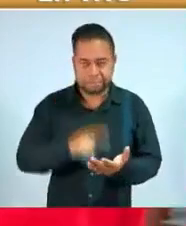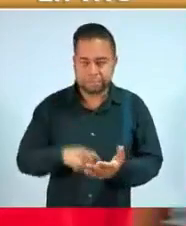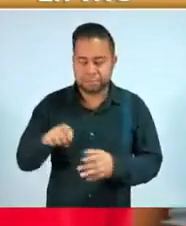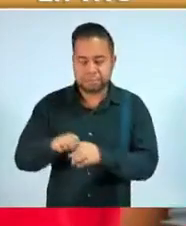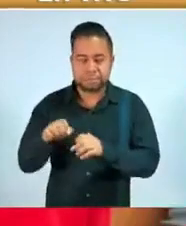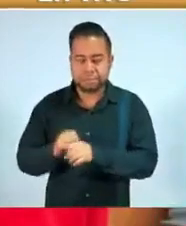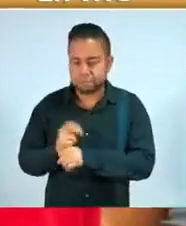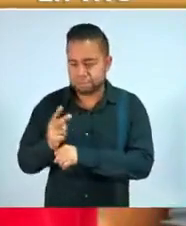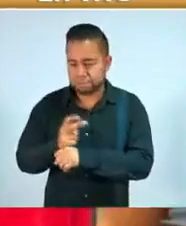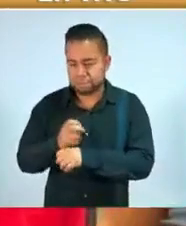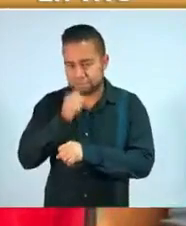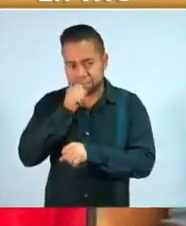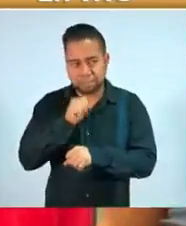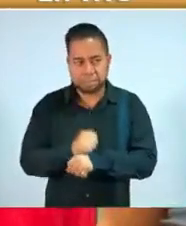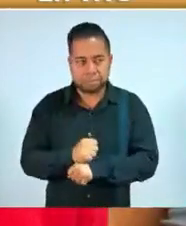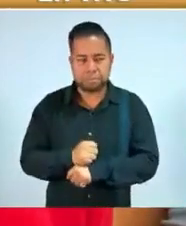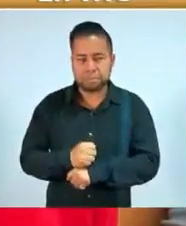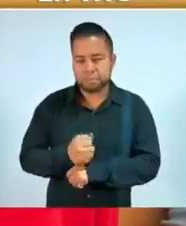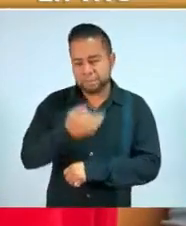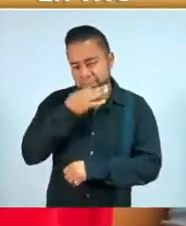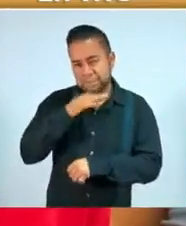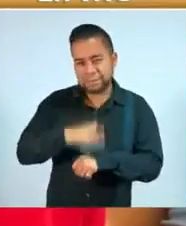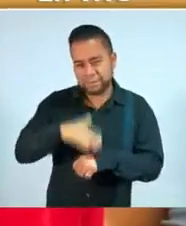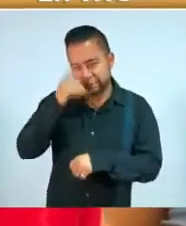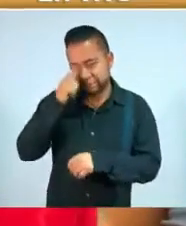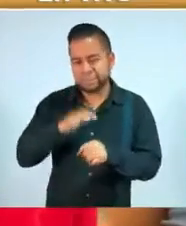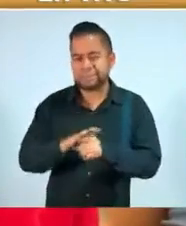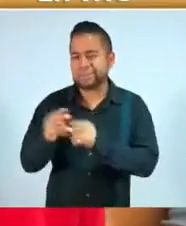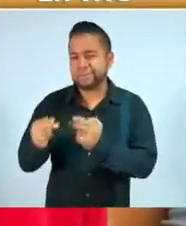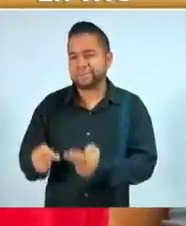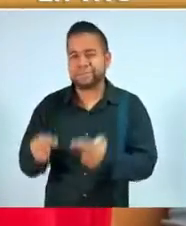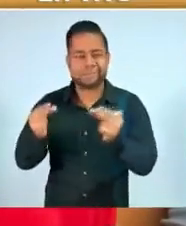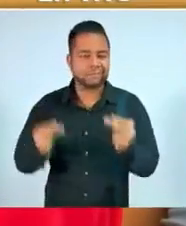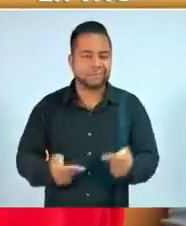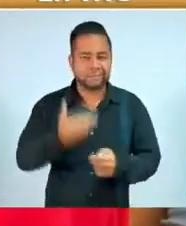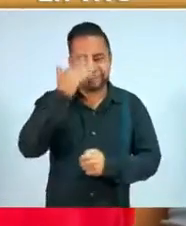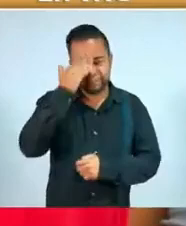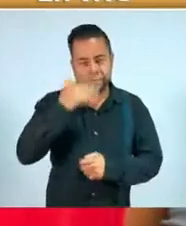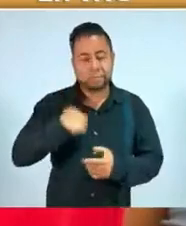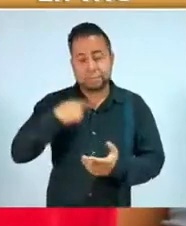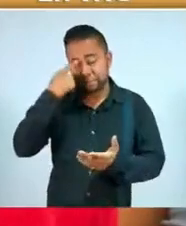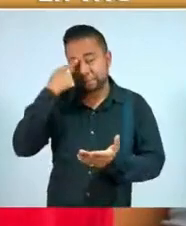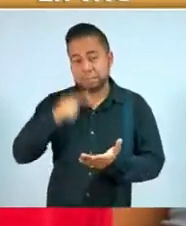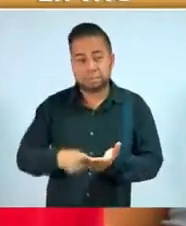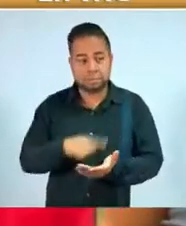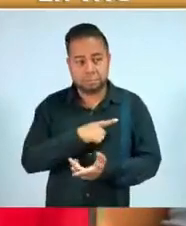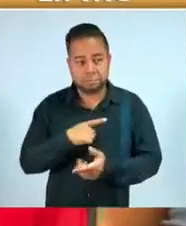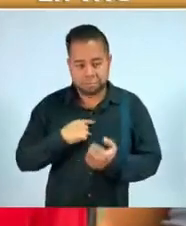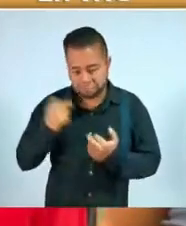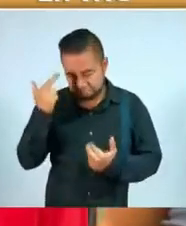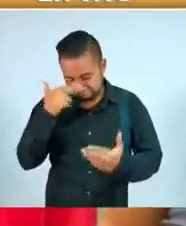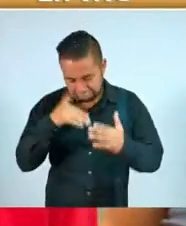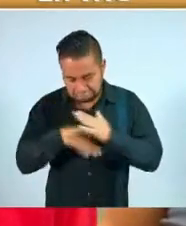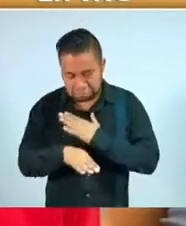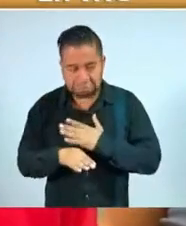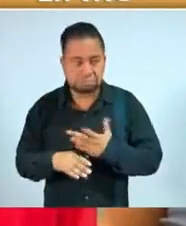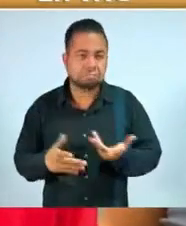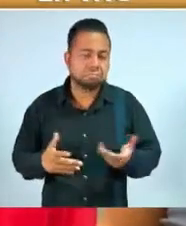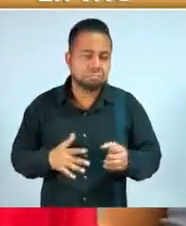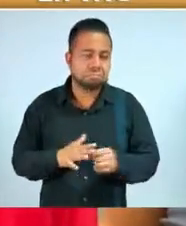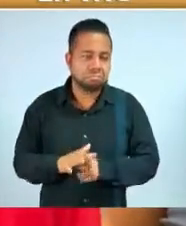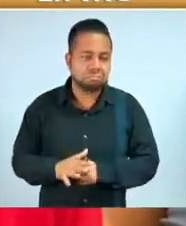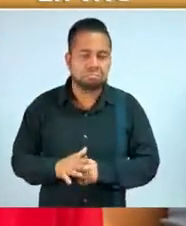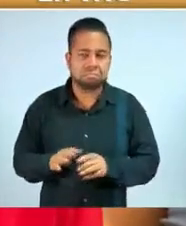investigación, secretario, debe tener conocimiento de qué negocios son. Y yo creo que sería bueno darle una revisadita, ¿no? Para pues,